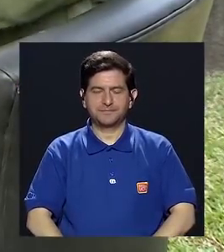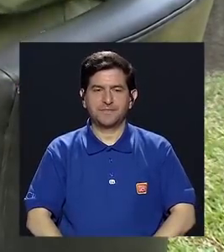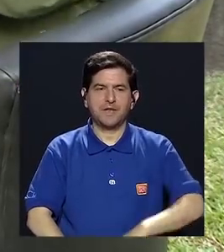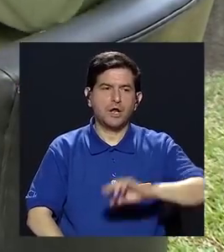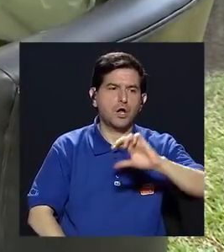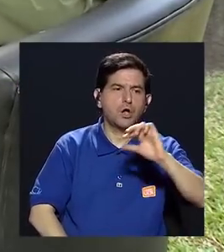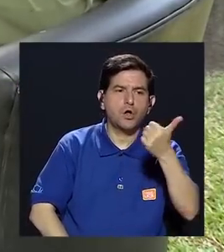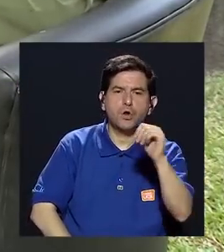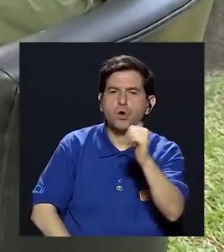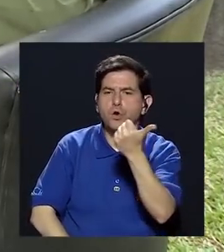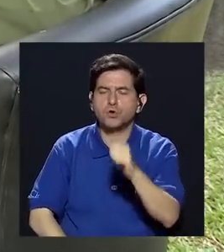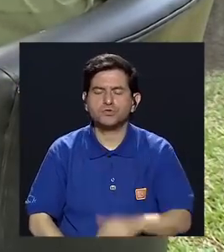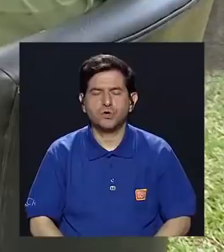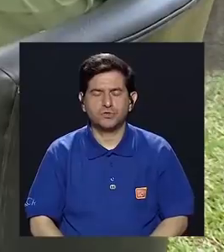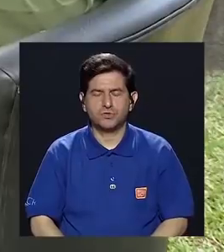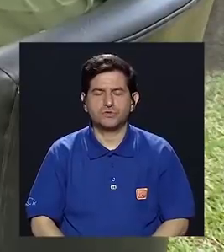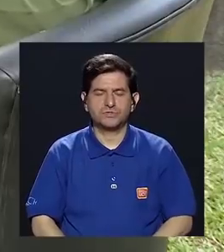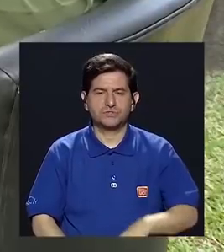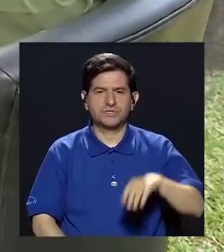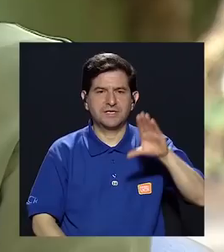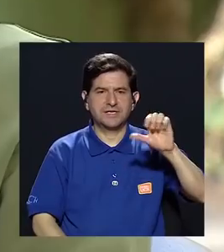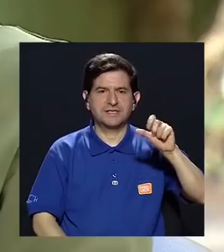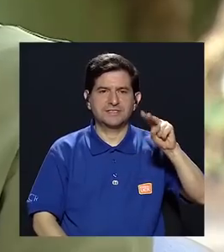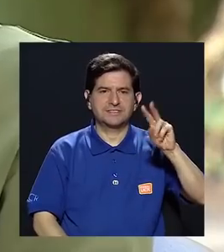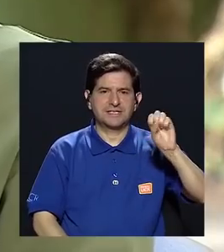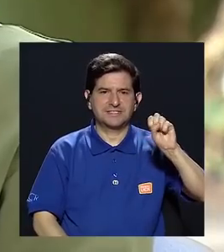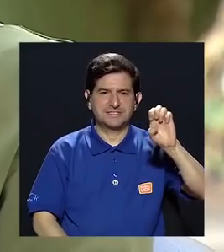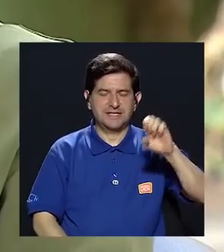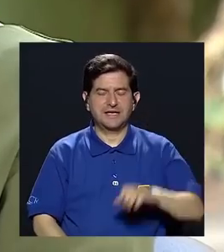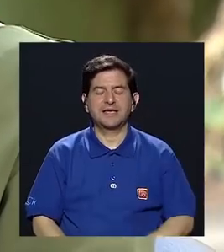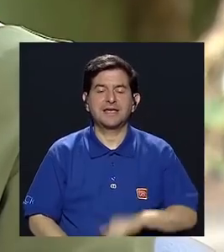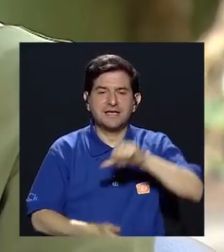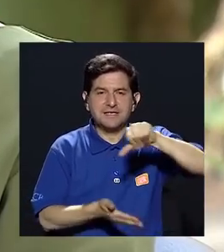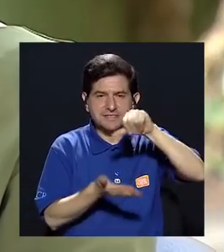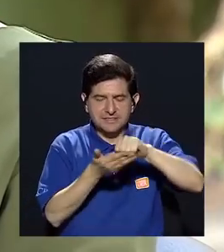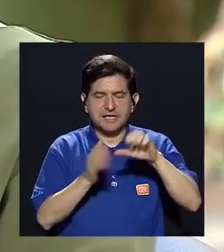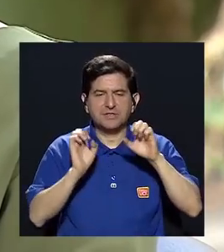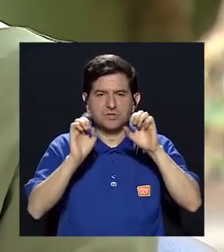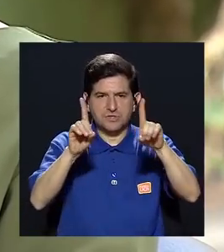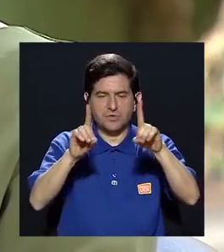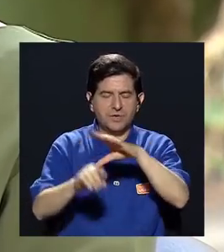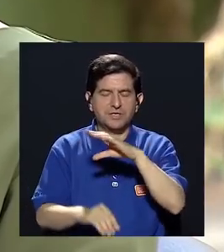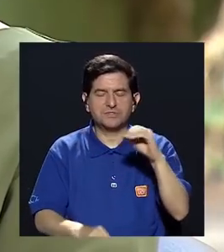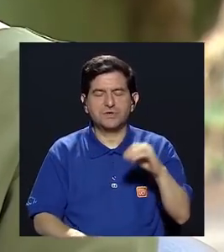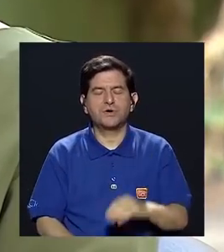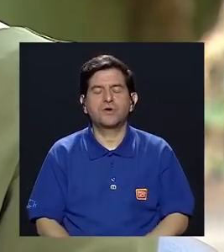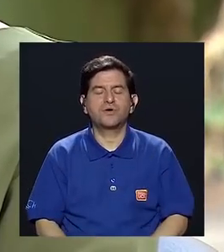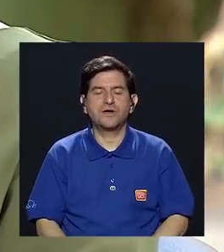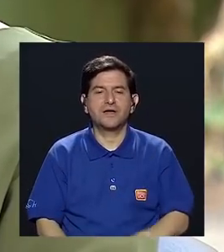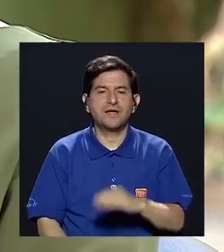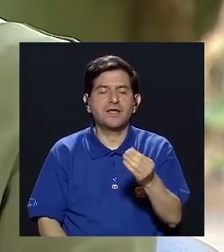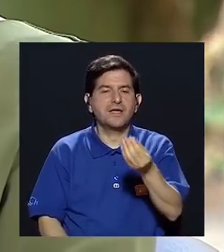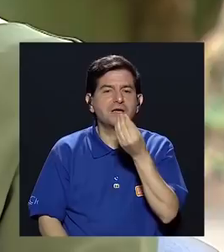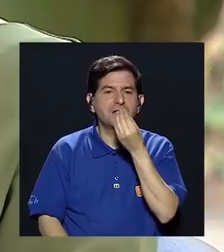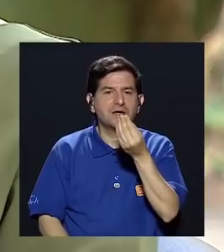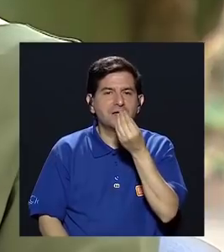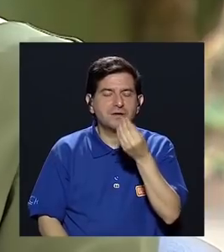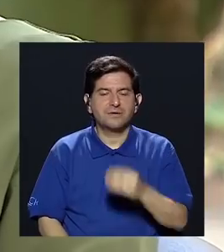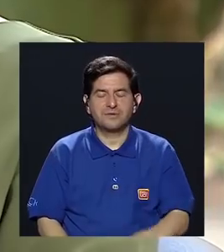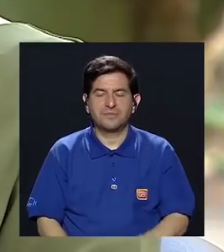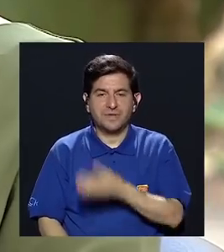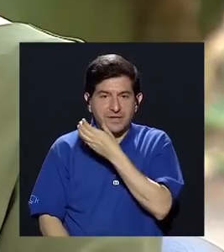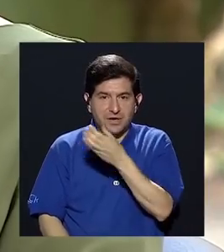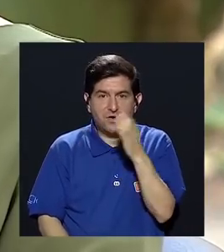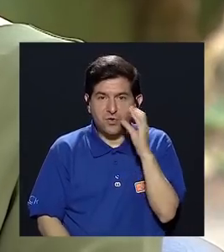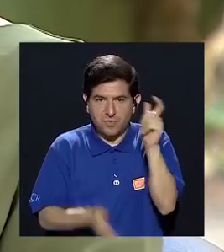Y los otros establecimientos, los SENSE, son centros de educación y nutrición y comedores escolares, que son